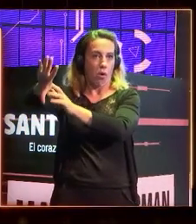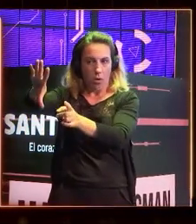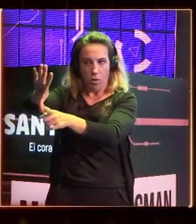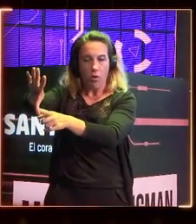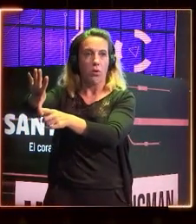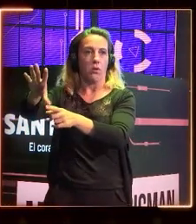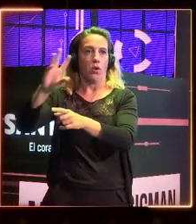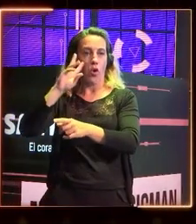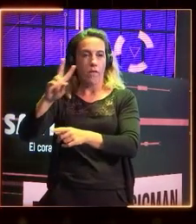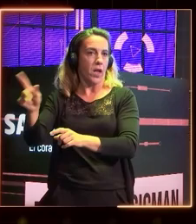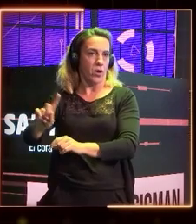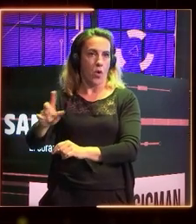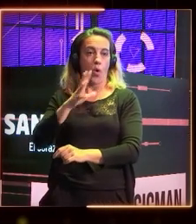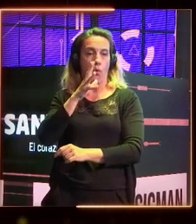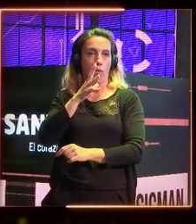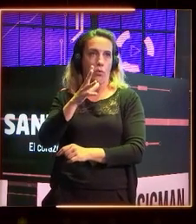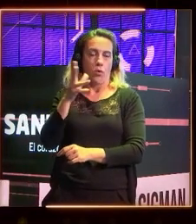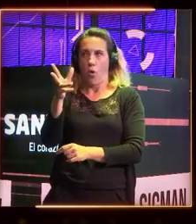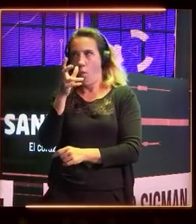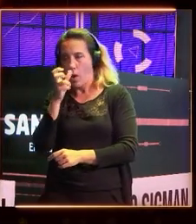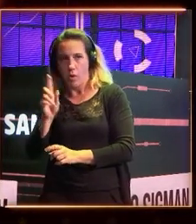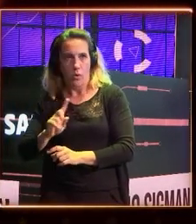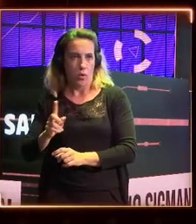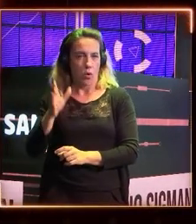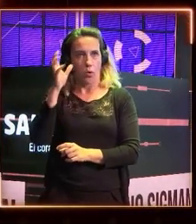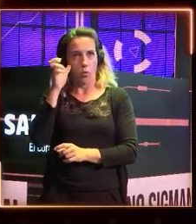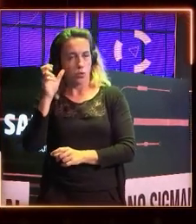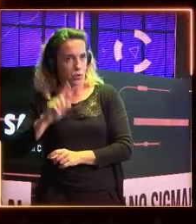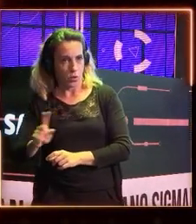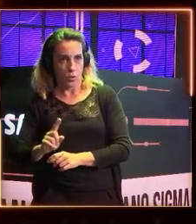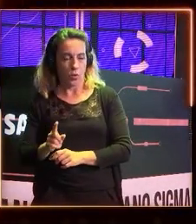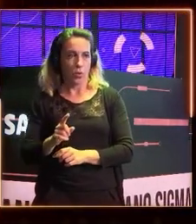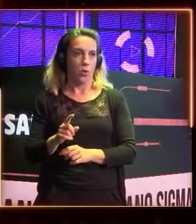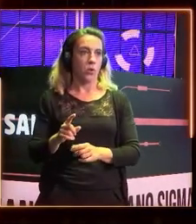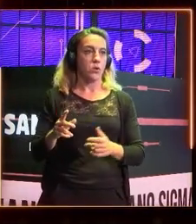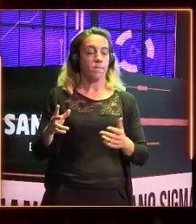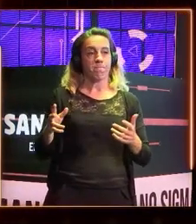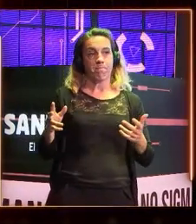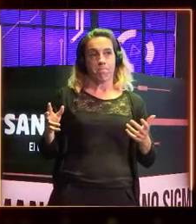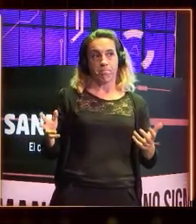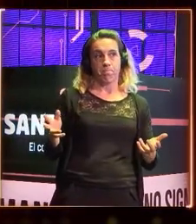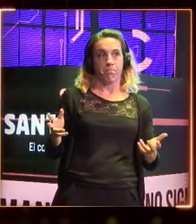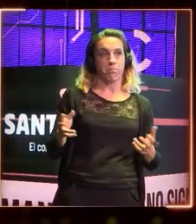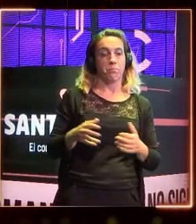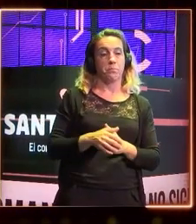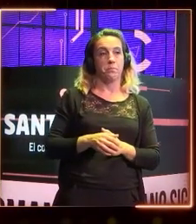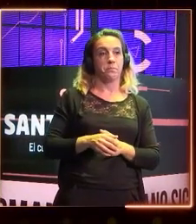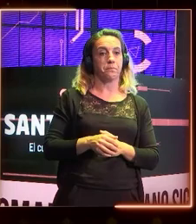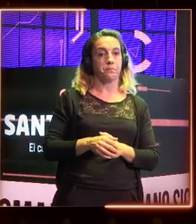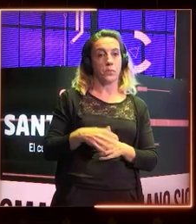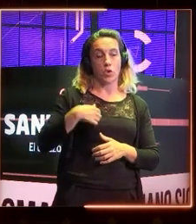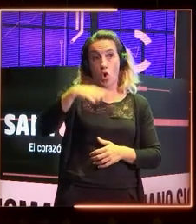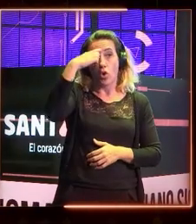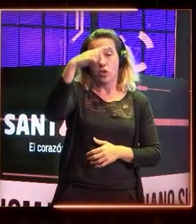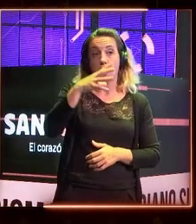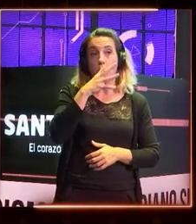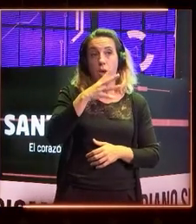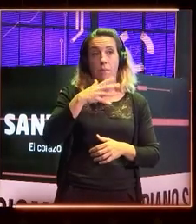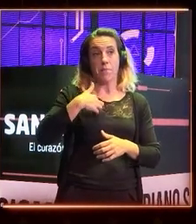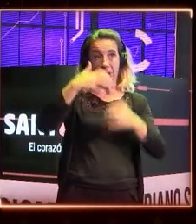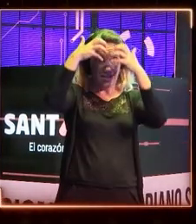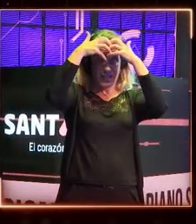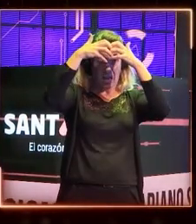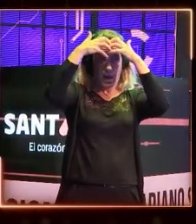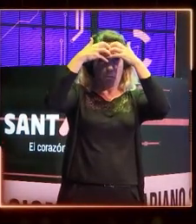lo vea no porque lo escuche tampoco lo huelo que podría pero tampoco es el caso sino porque mi cerebro envía a través de